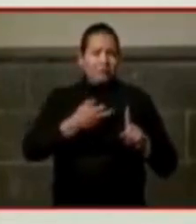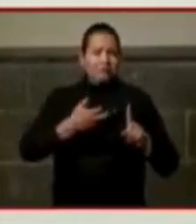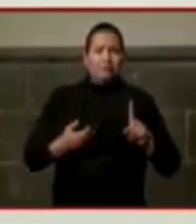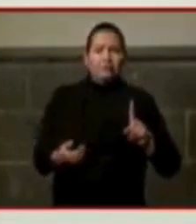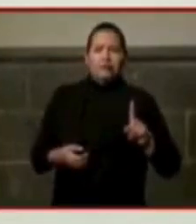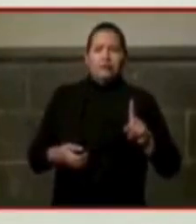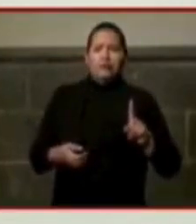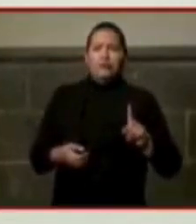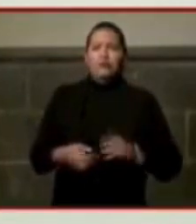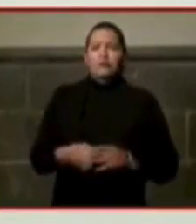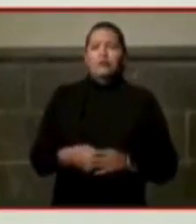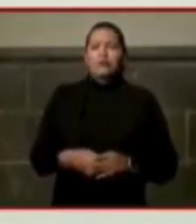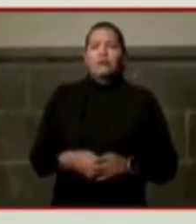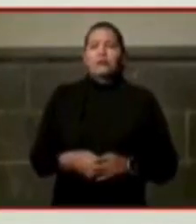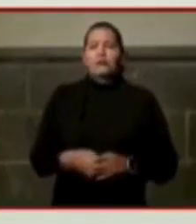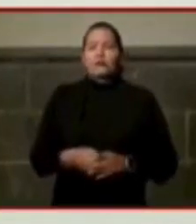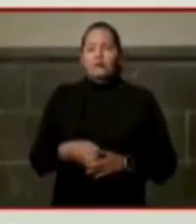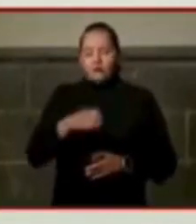que está